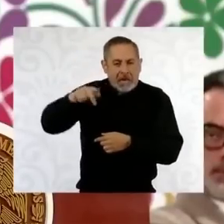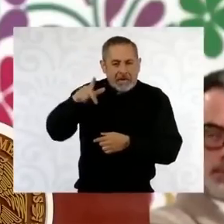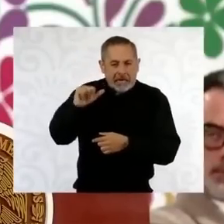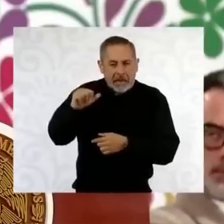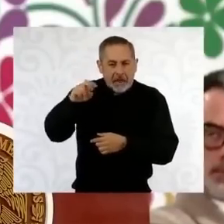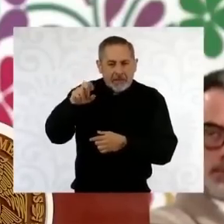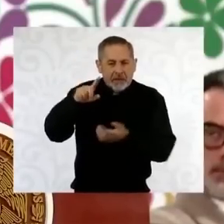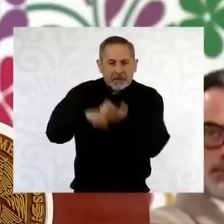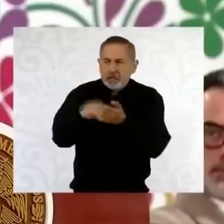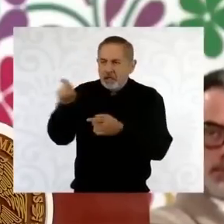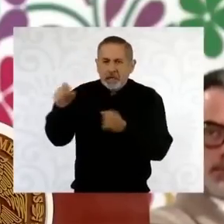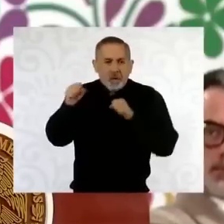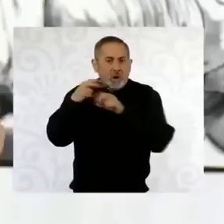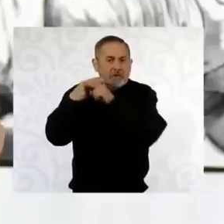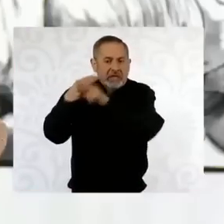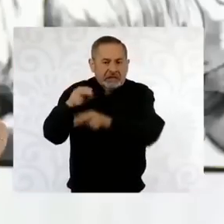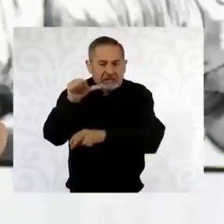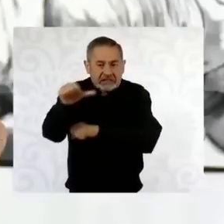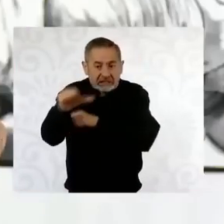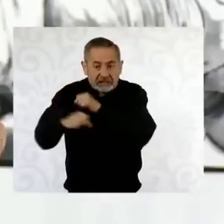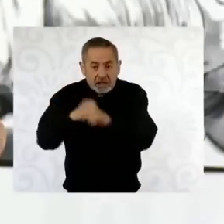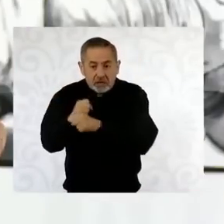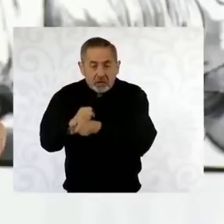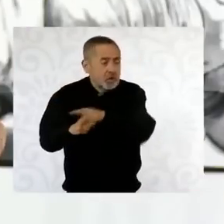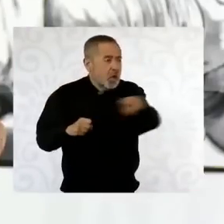Nadie decía que había problema,